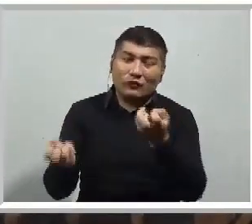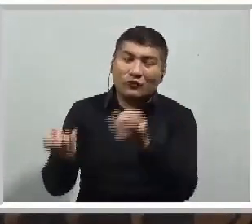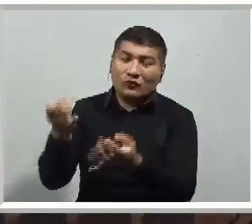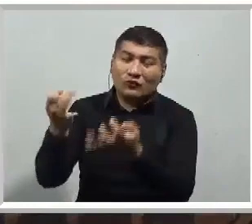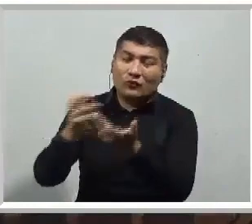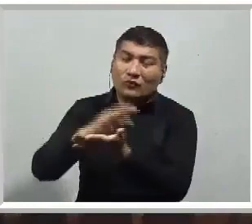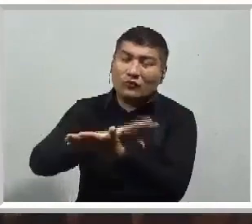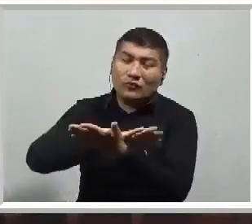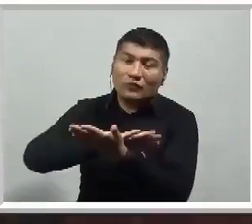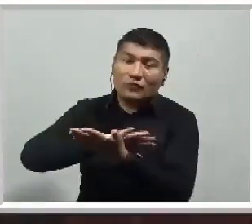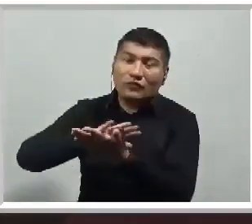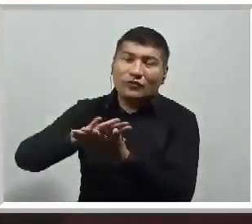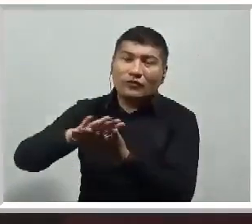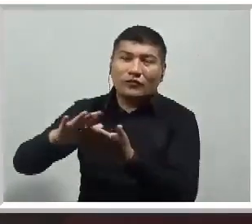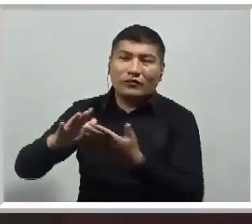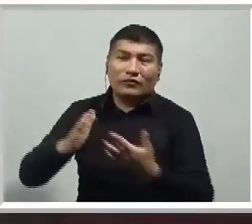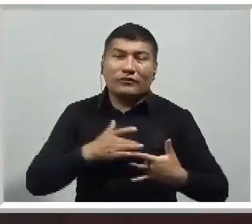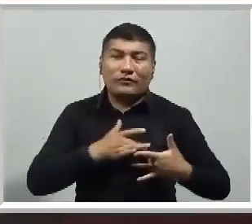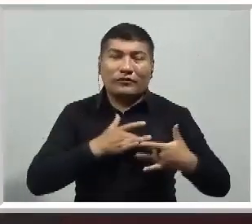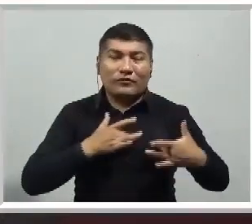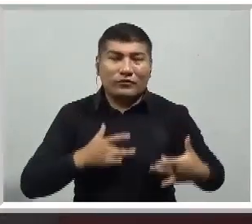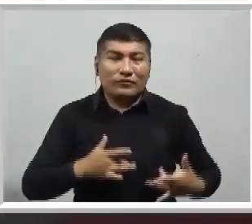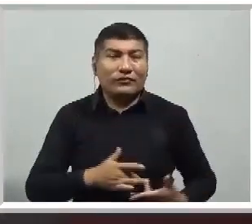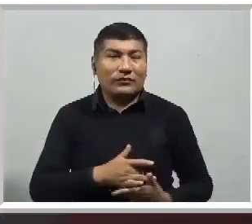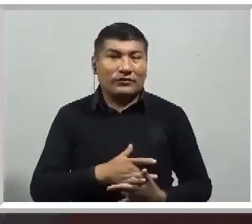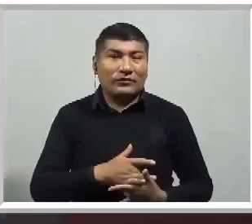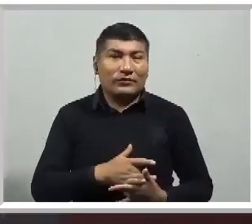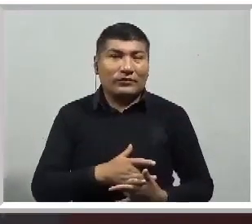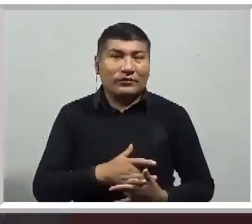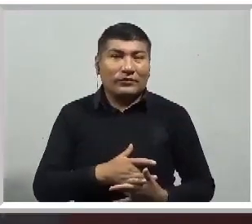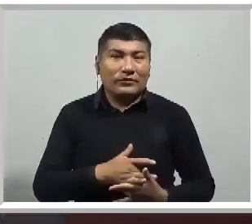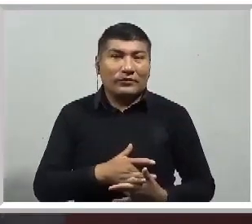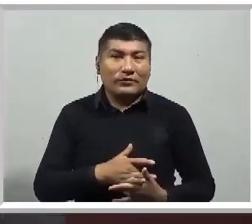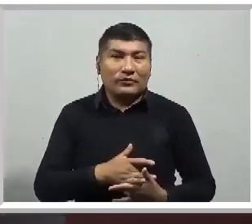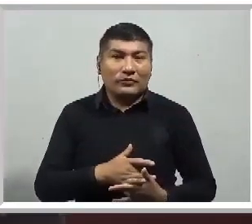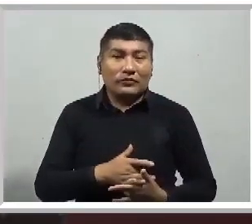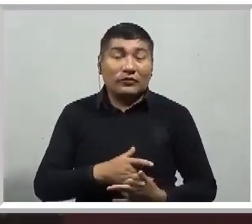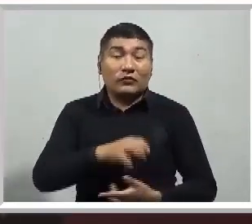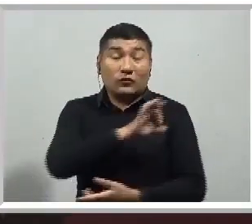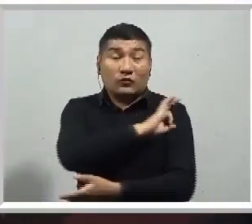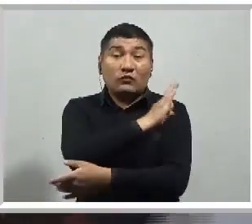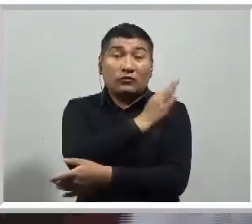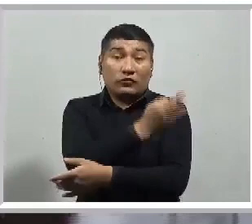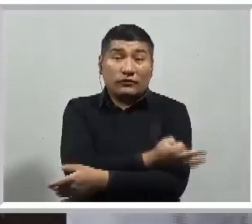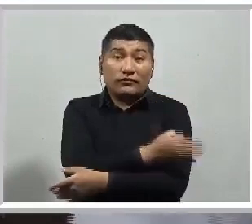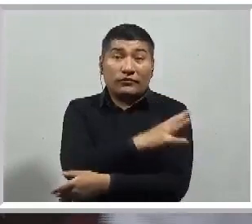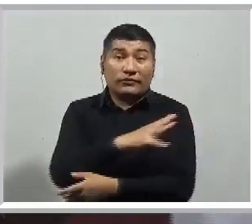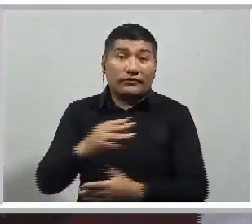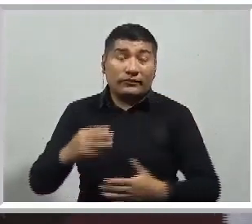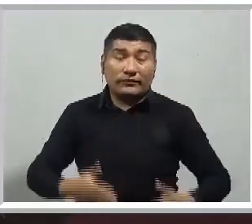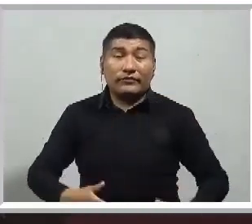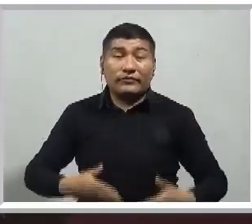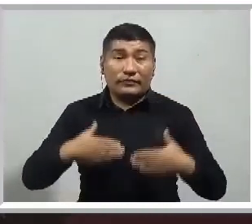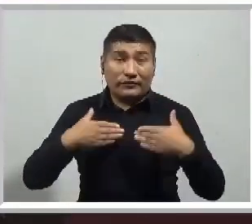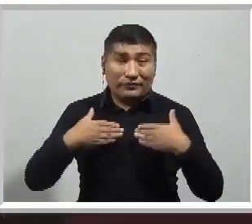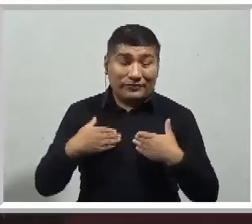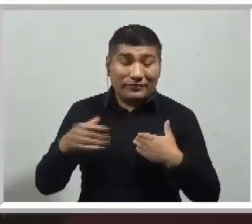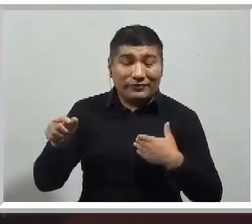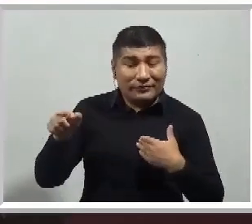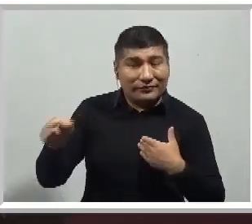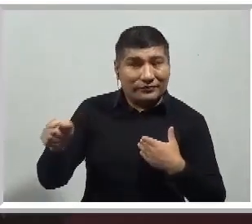las intenciones de corazón, la fuerza y la vitalidad que brotan de ese